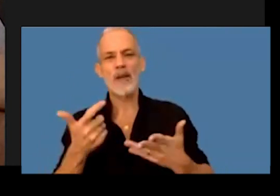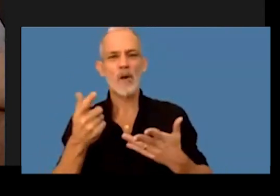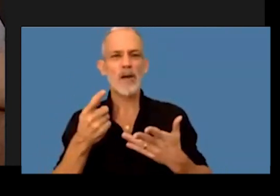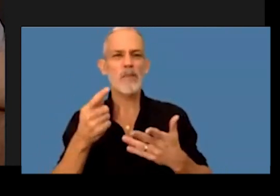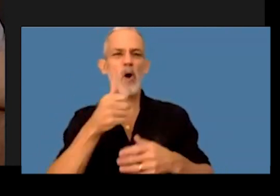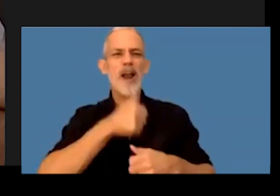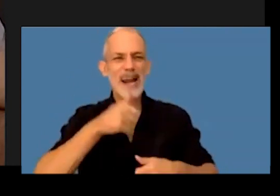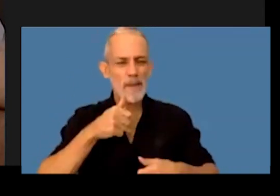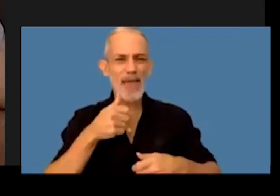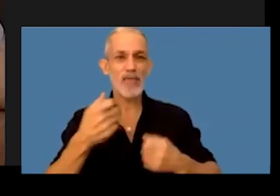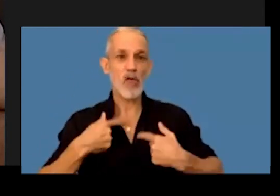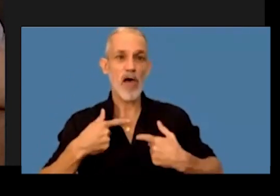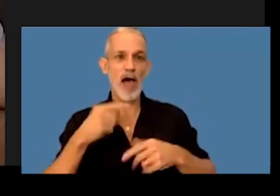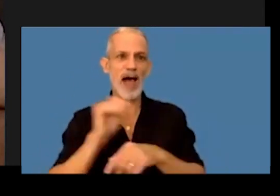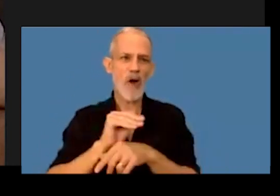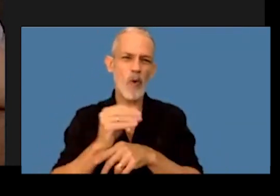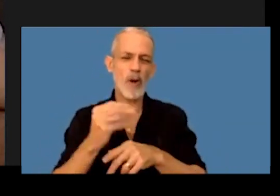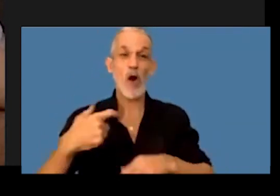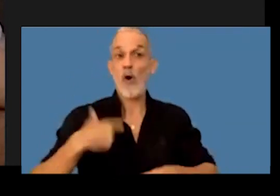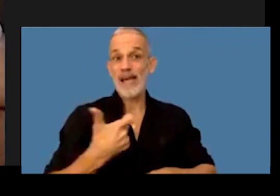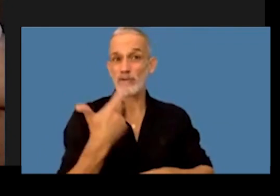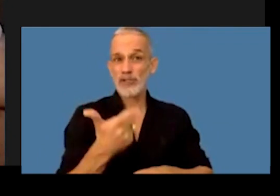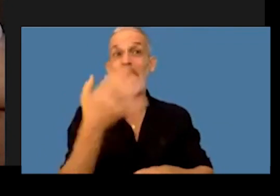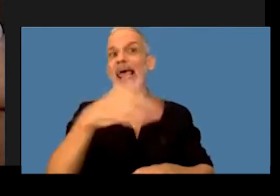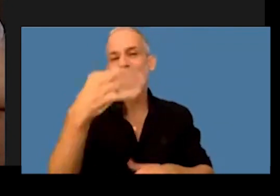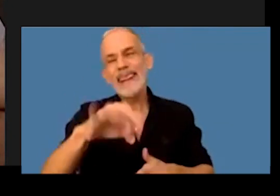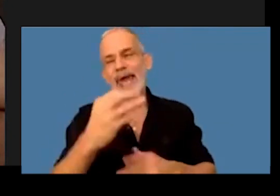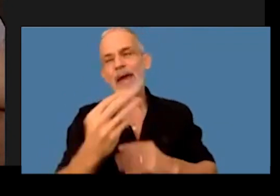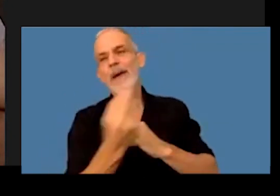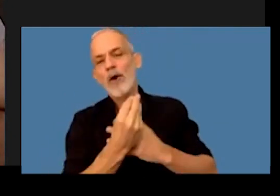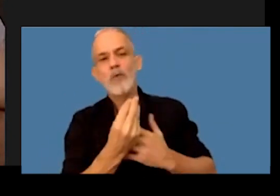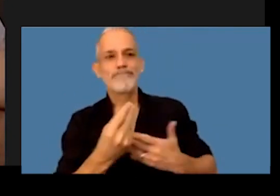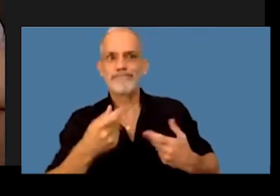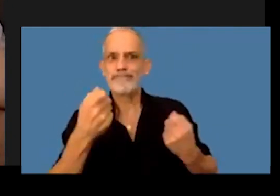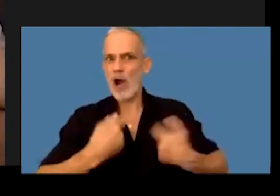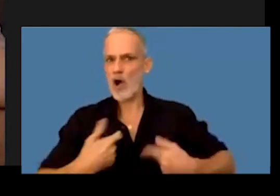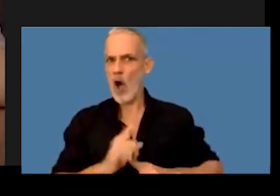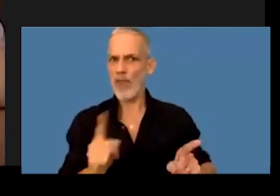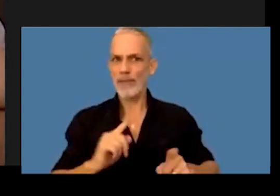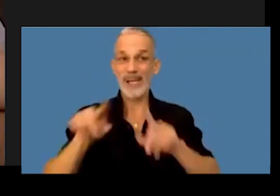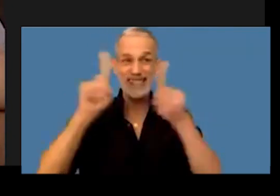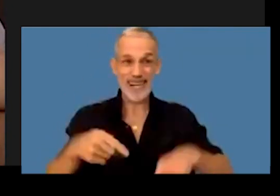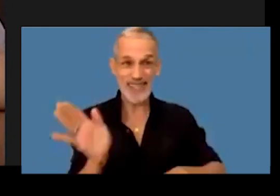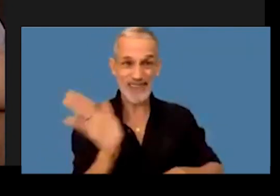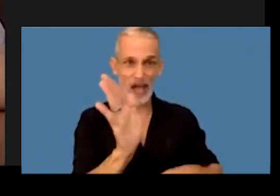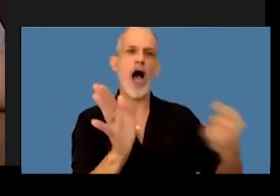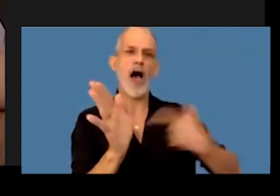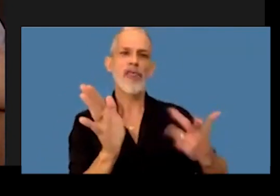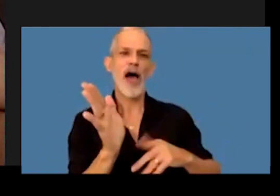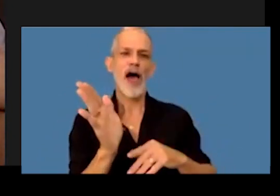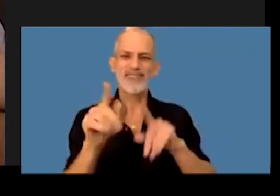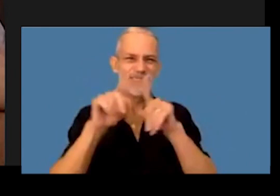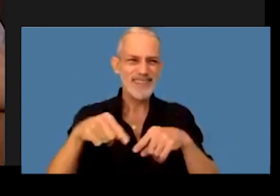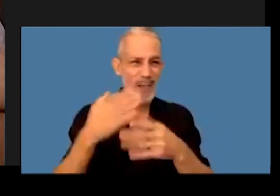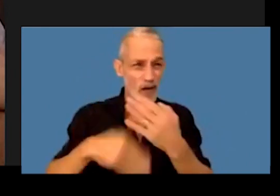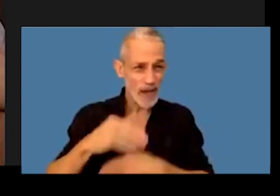medicaciones que de otra forma, aunque las obras sociales deberían hacerlo, no lo hacen en realidad. Y si no hay un certificado de